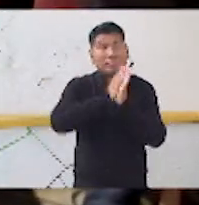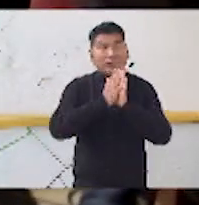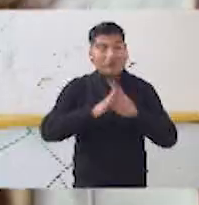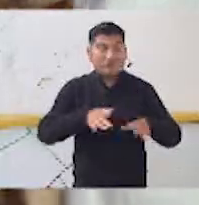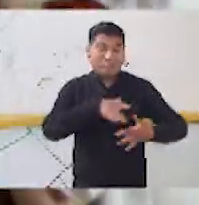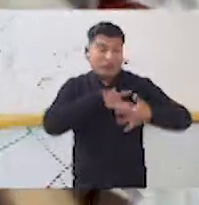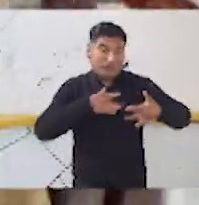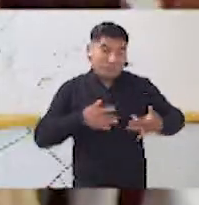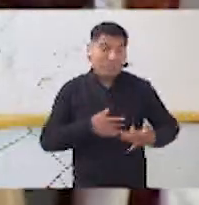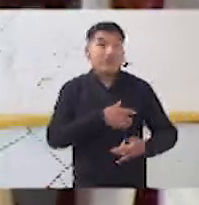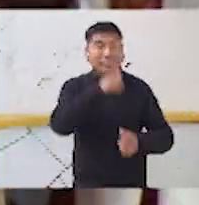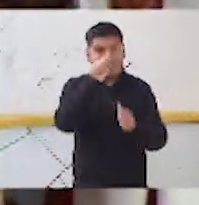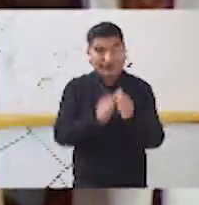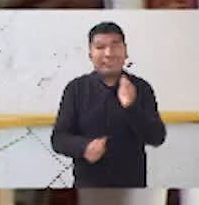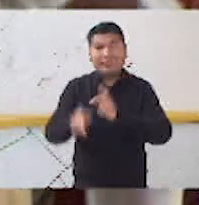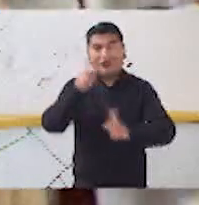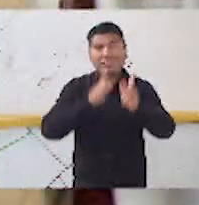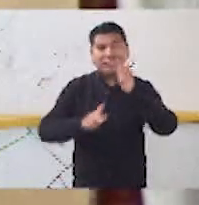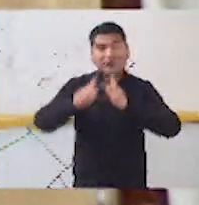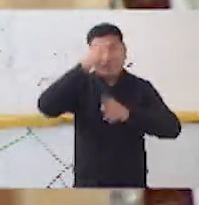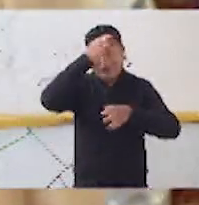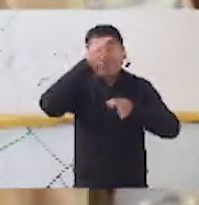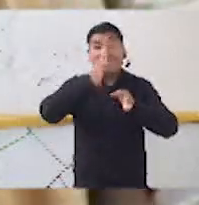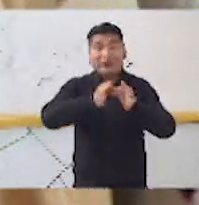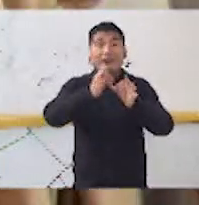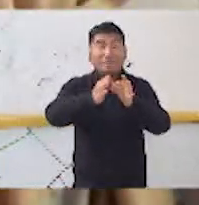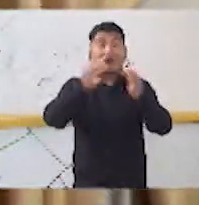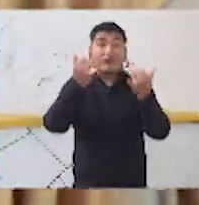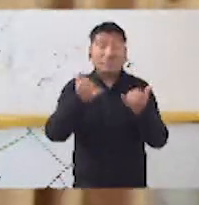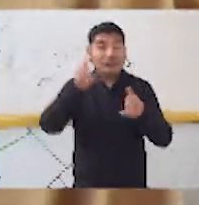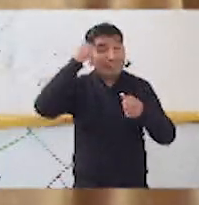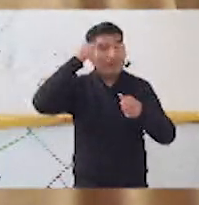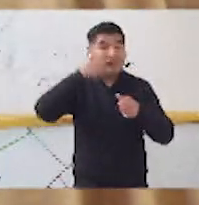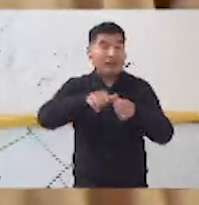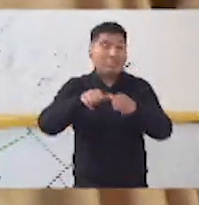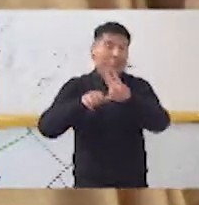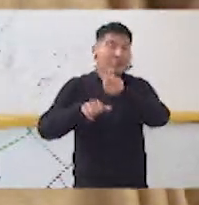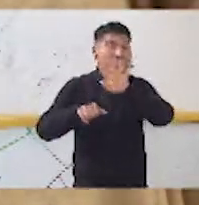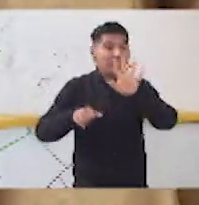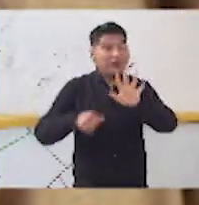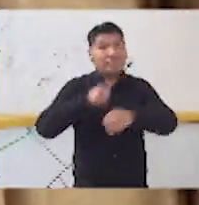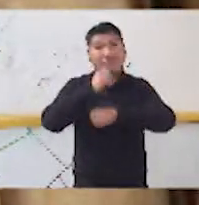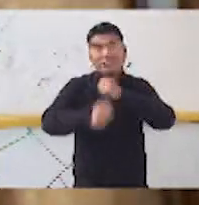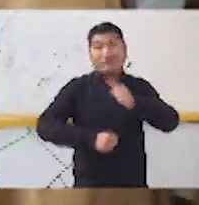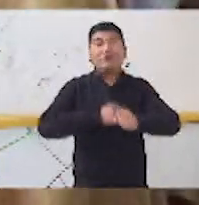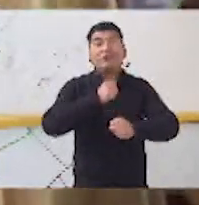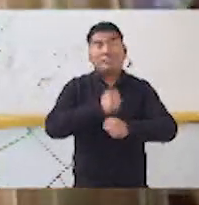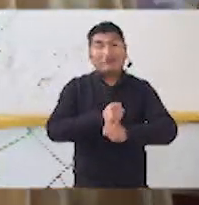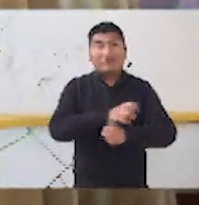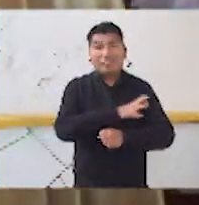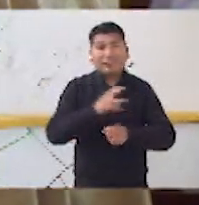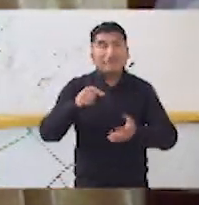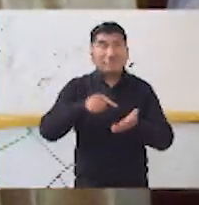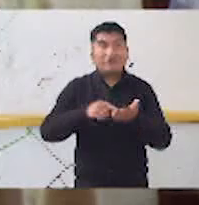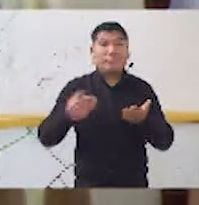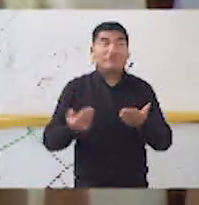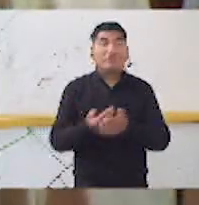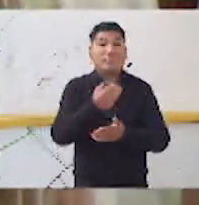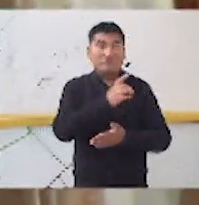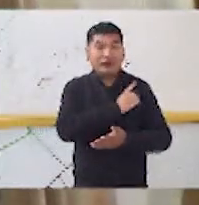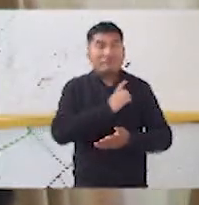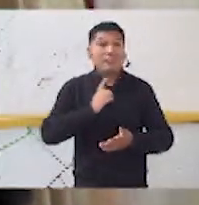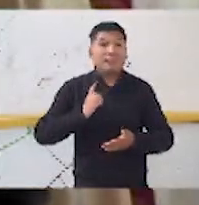de cada fiel de esta diócesis hoy por recordar sus 25 años, y que estos nuevos